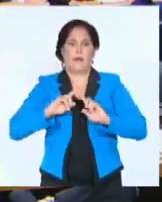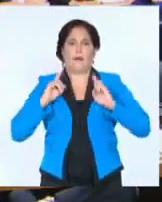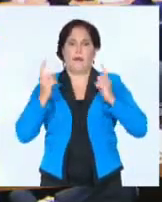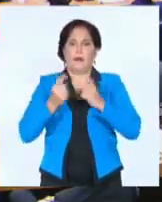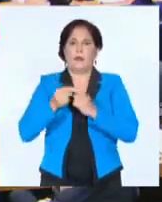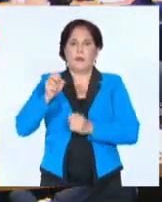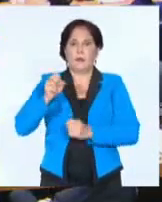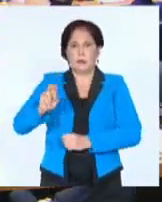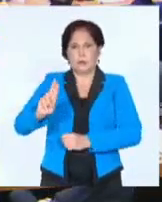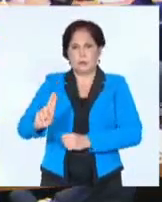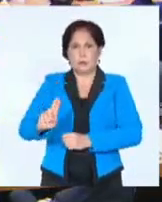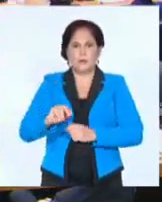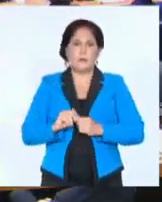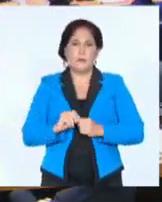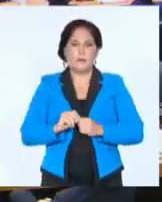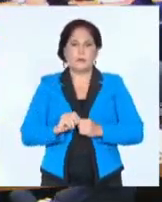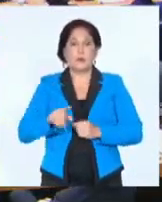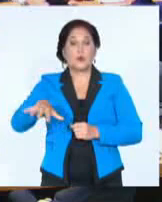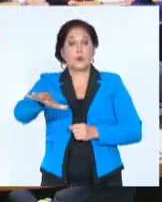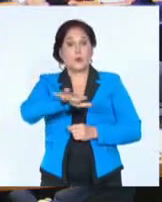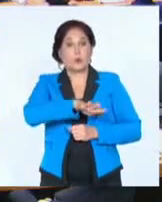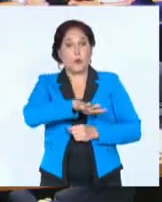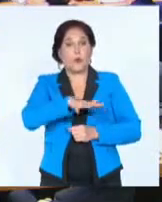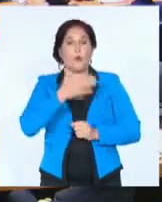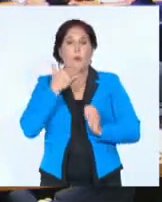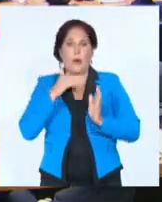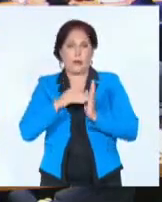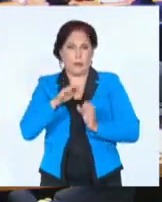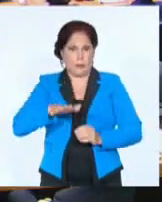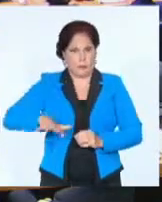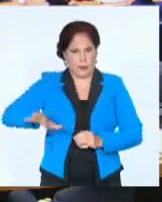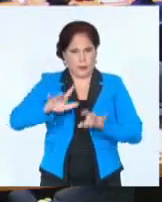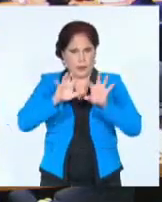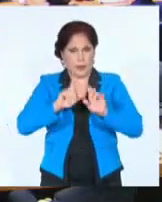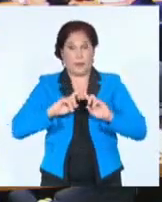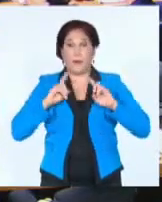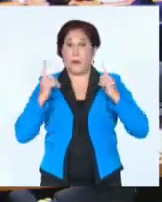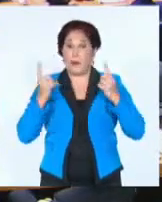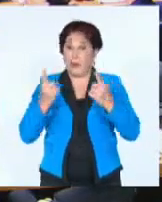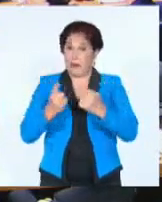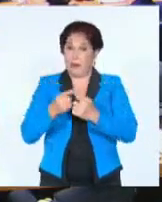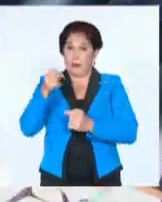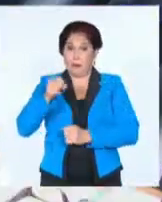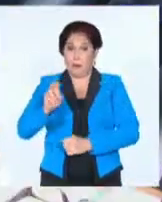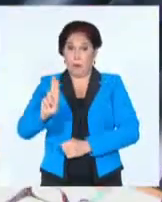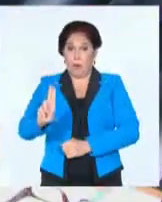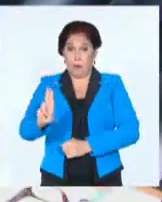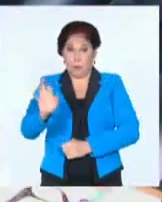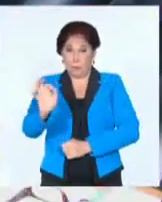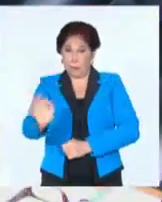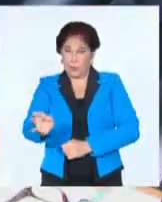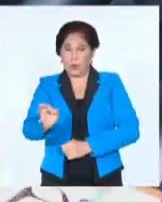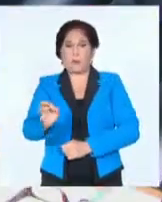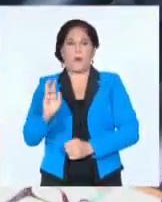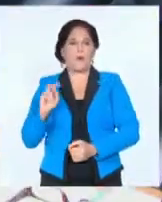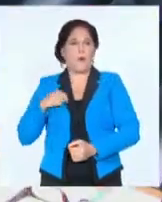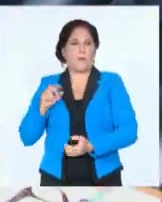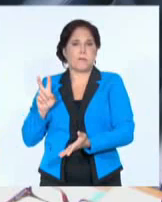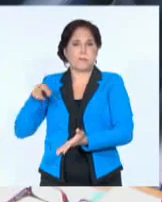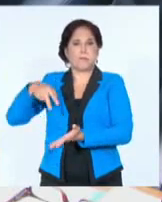Unidas. Excelencias, agradecemos al secretario general de la Organización de Naciones Unidas por esta